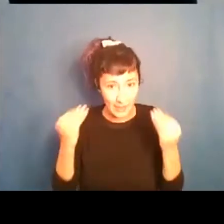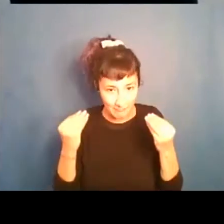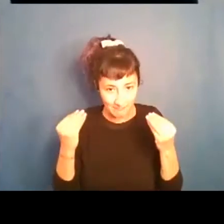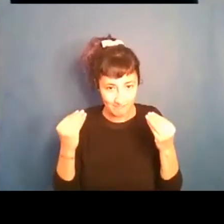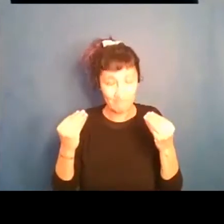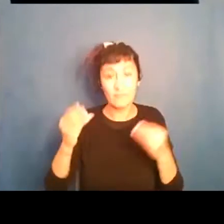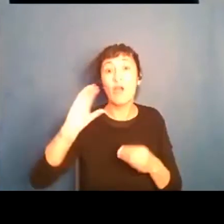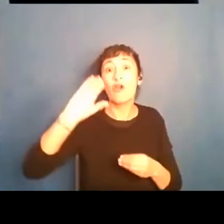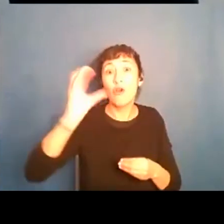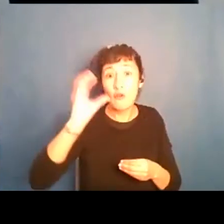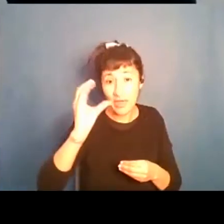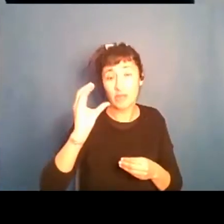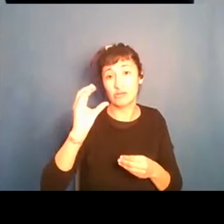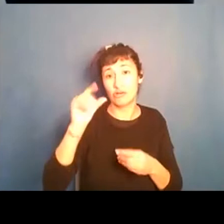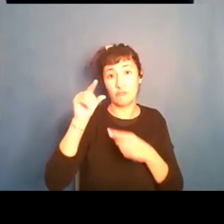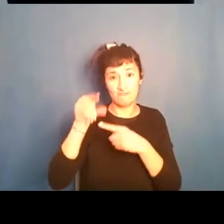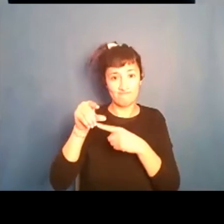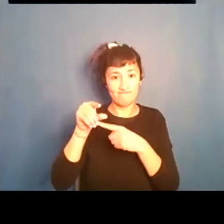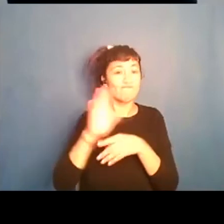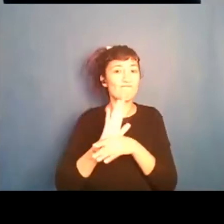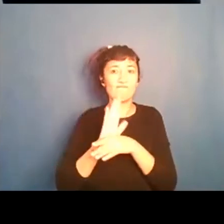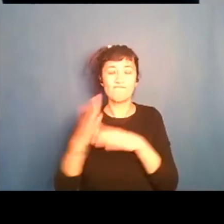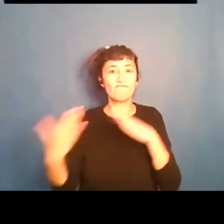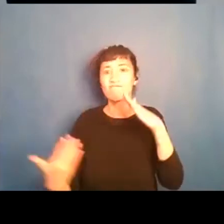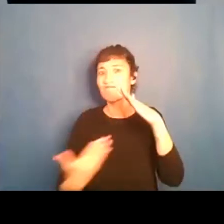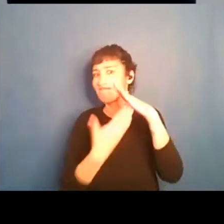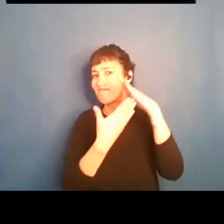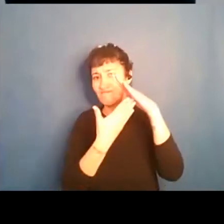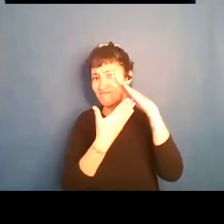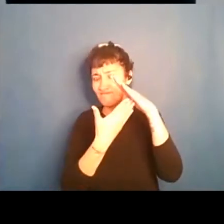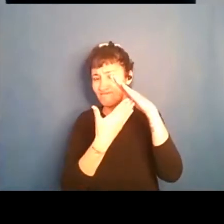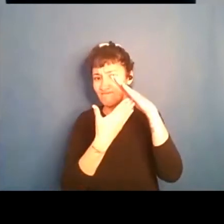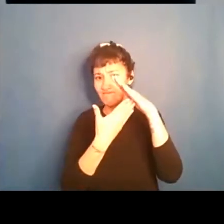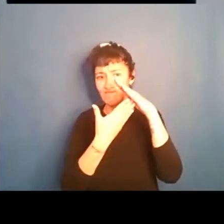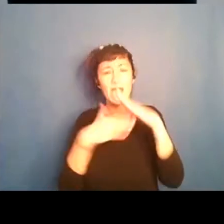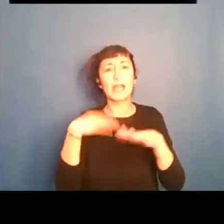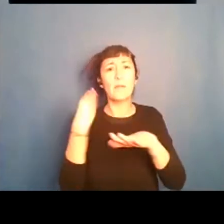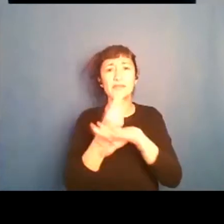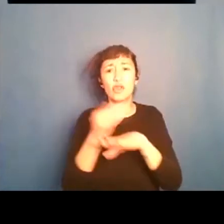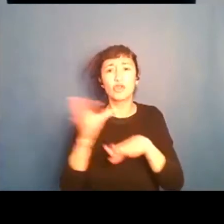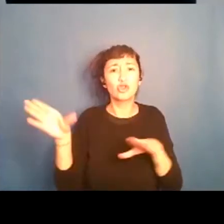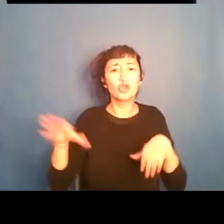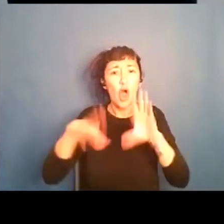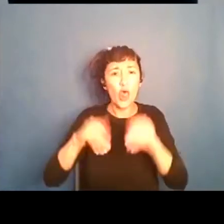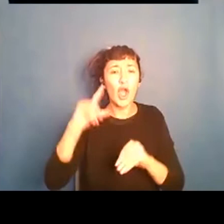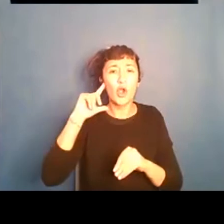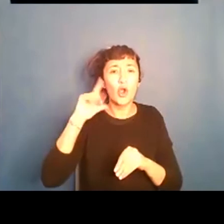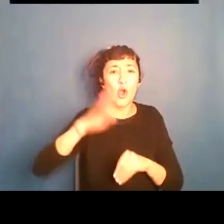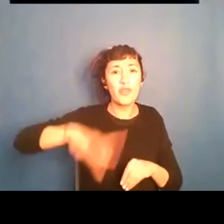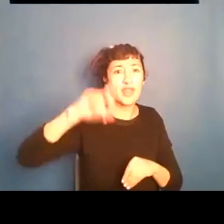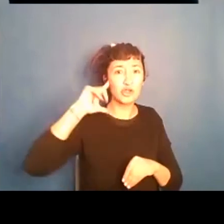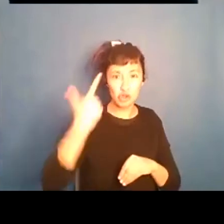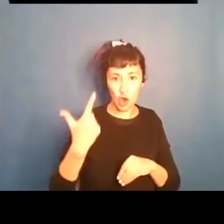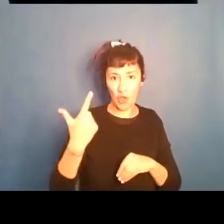Confederación Argentina de Sordos es la entidad madre representante de la comunidad sorda argentina con sus